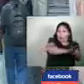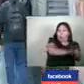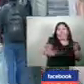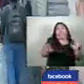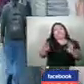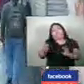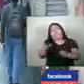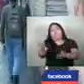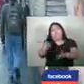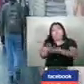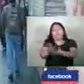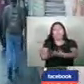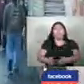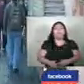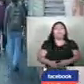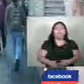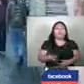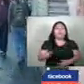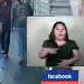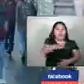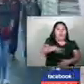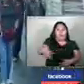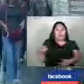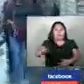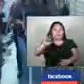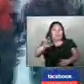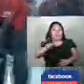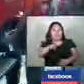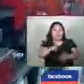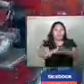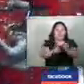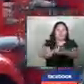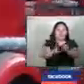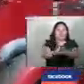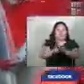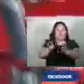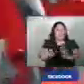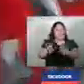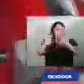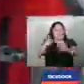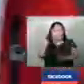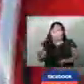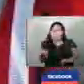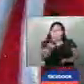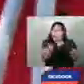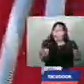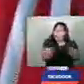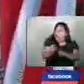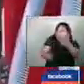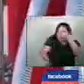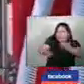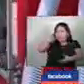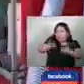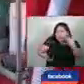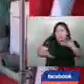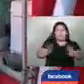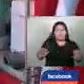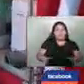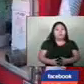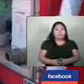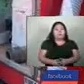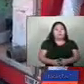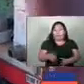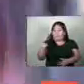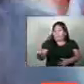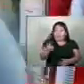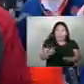En total fueron tres los puestos de comercios afectados. Por fortuna, no se registraron personas lesionadas. No hay ninguna